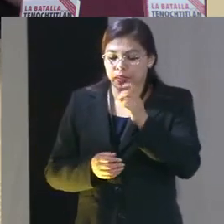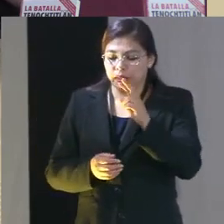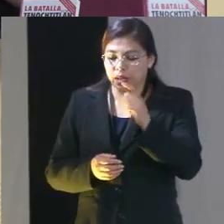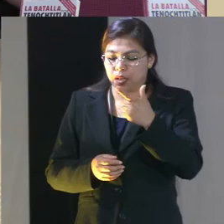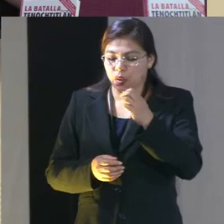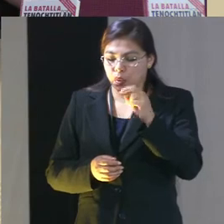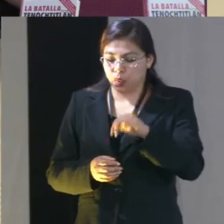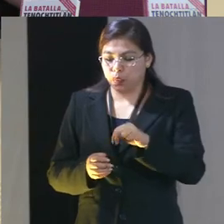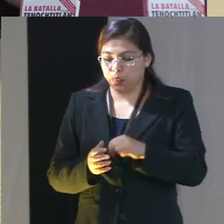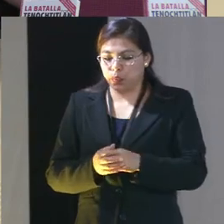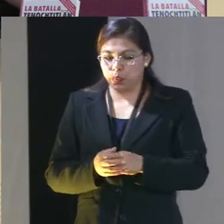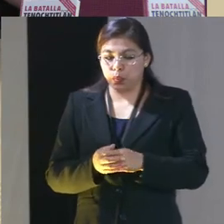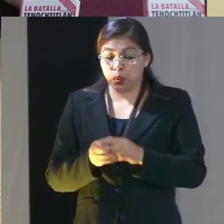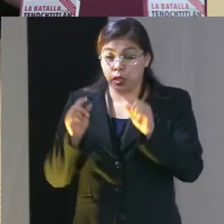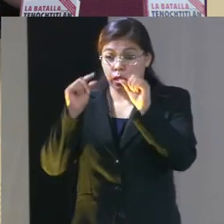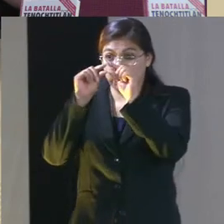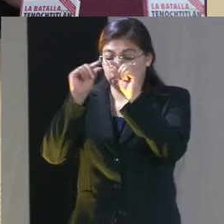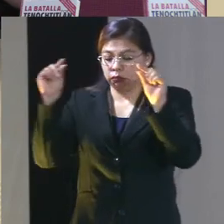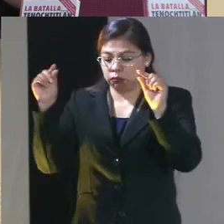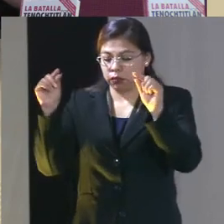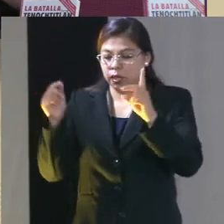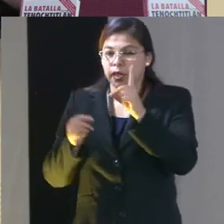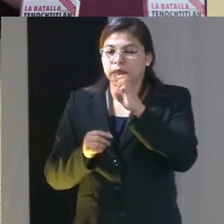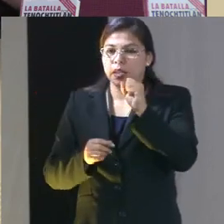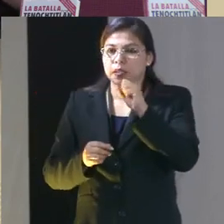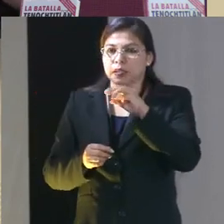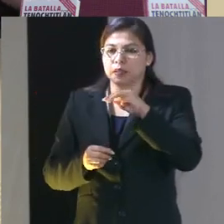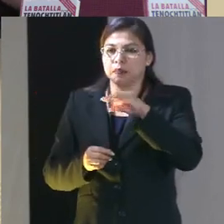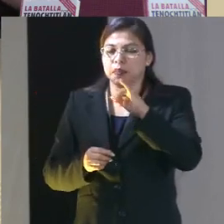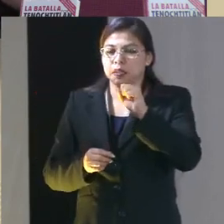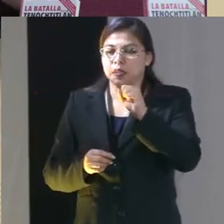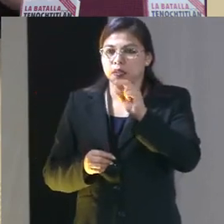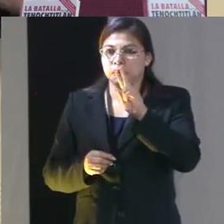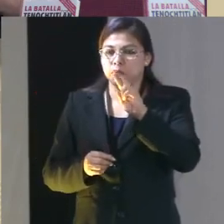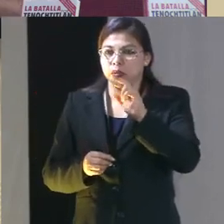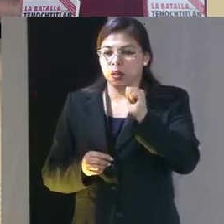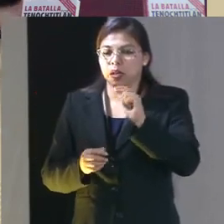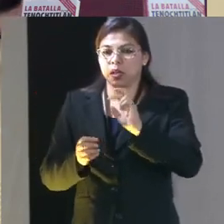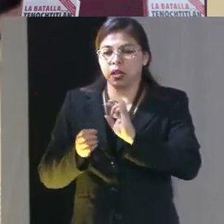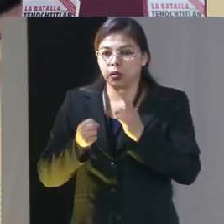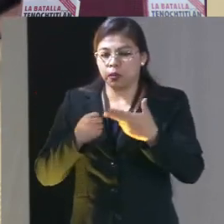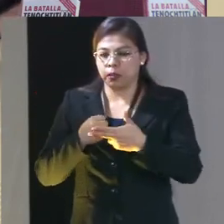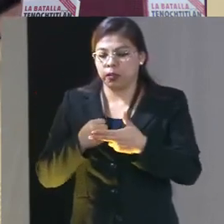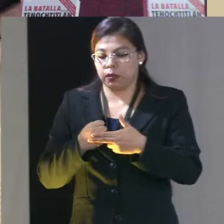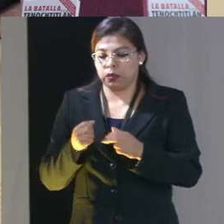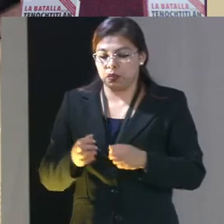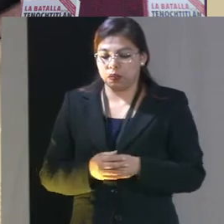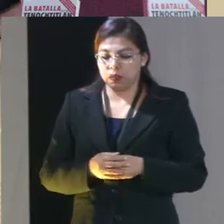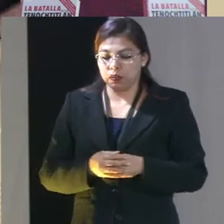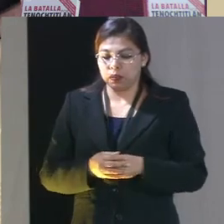por subtítulo La desmesura europea en el siglo XVI.